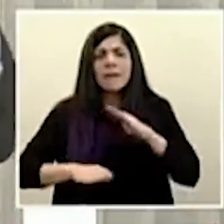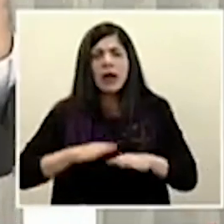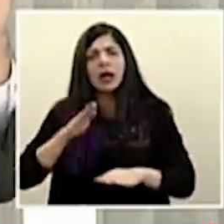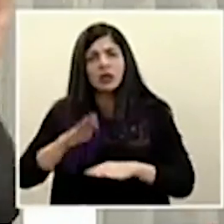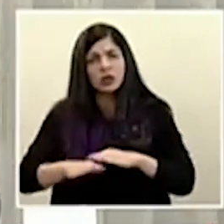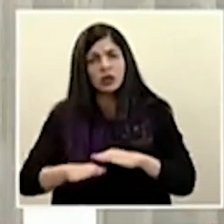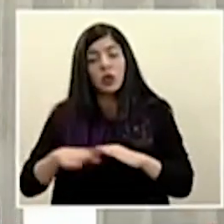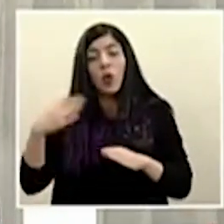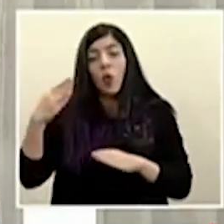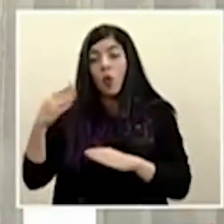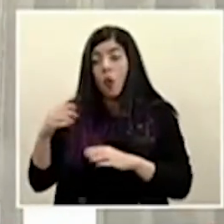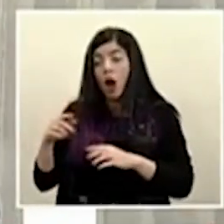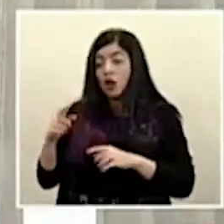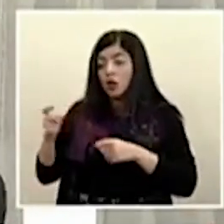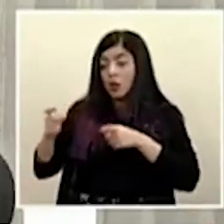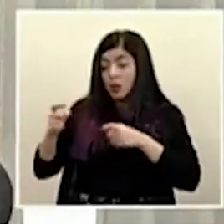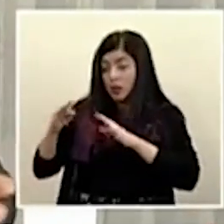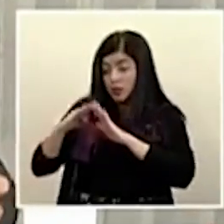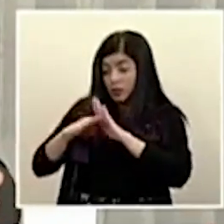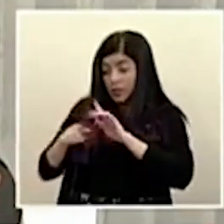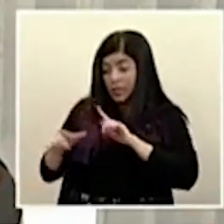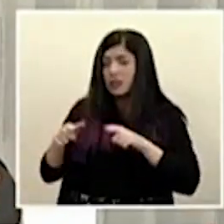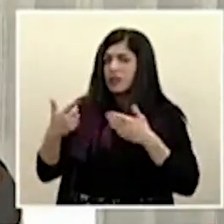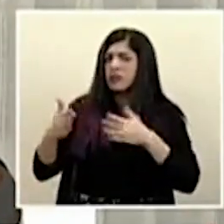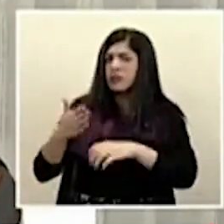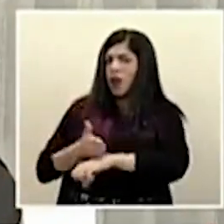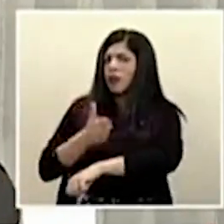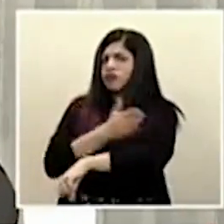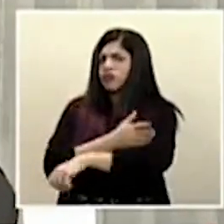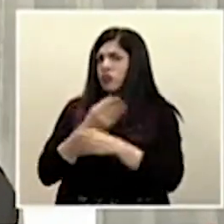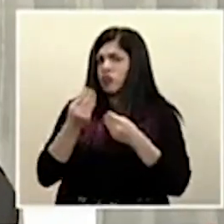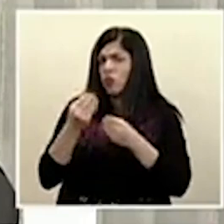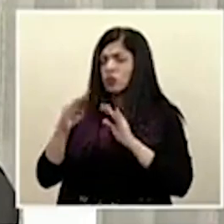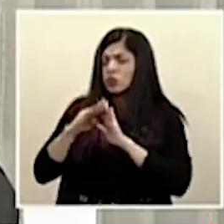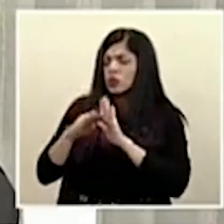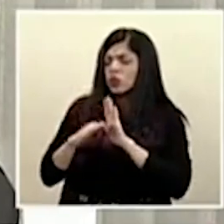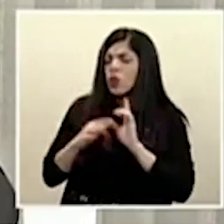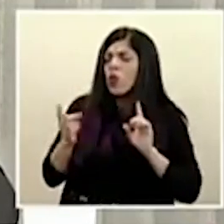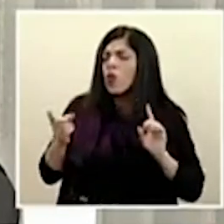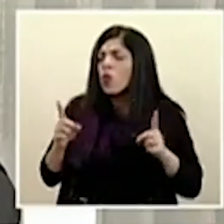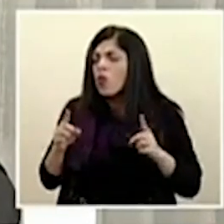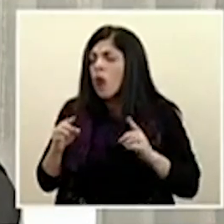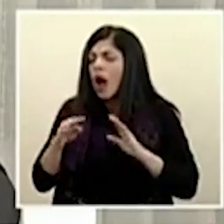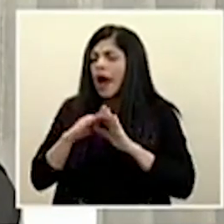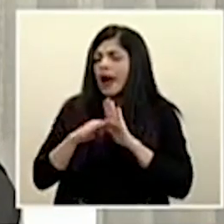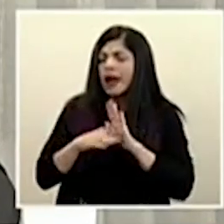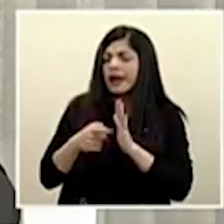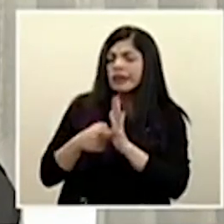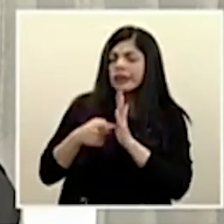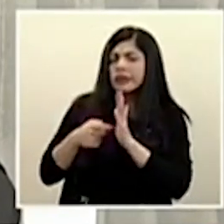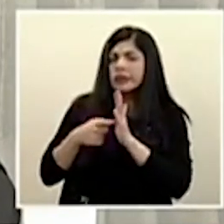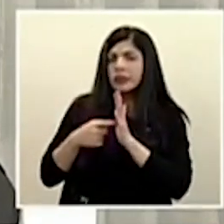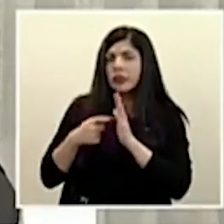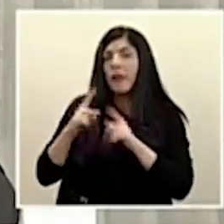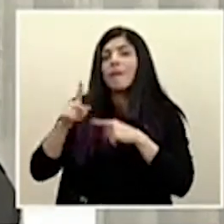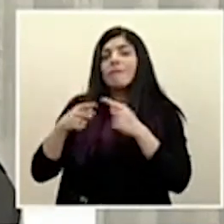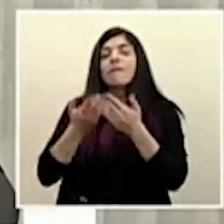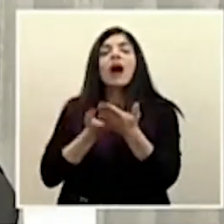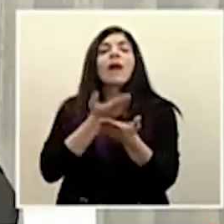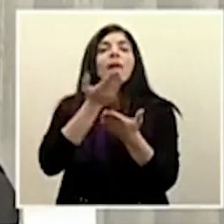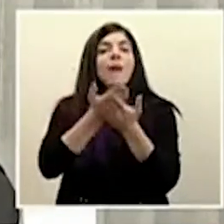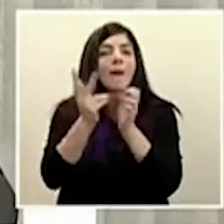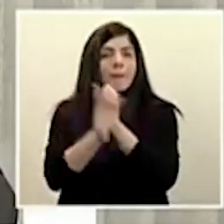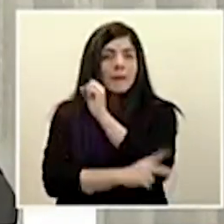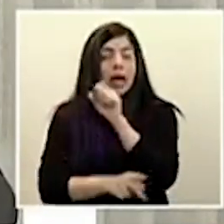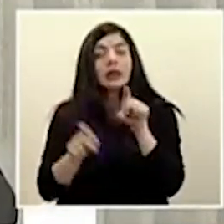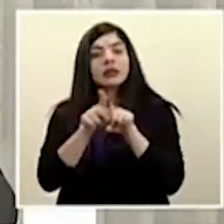tengamos ese cuadro de mando, que está muy avanzado, con cuáles son las medidas que le propondremos al país y a la